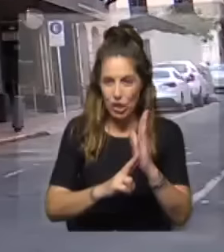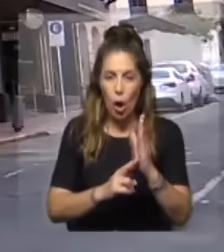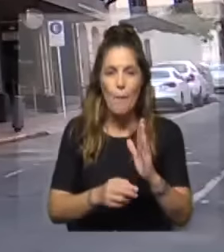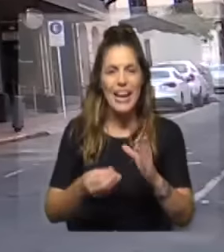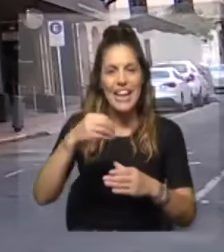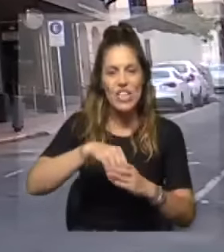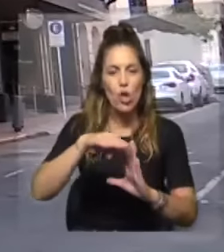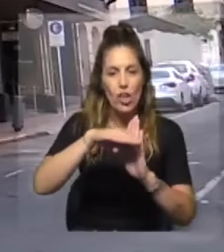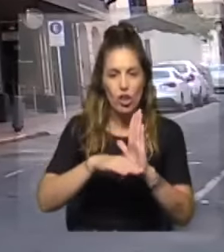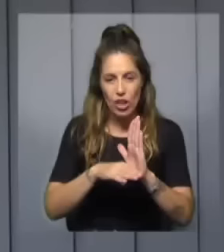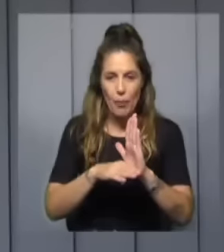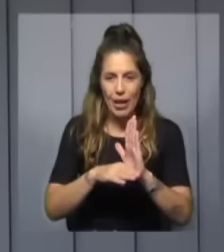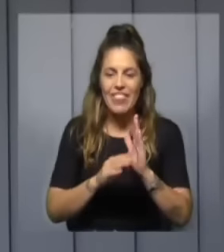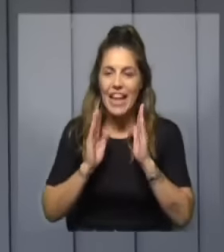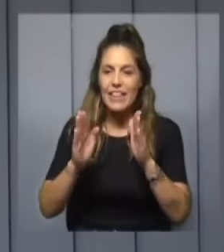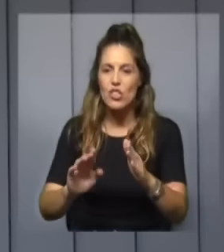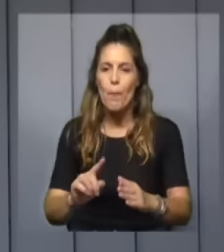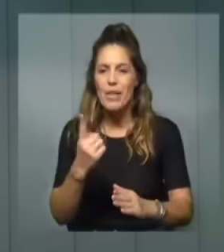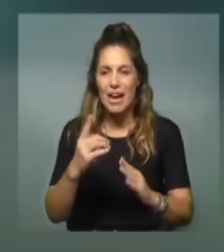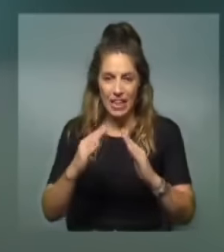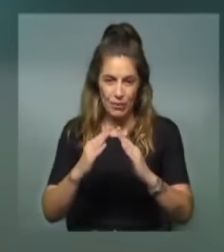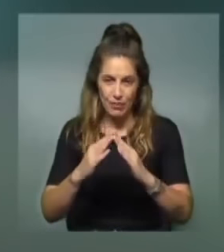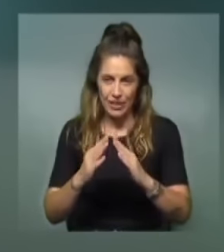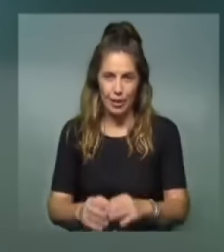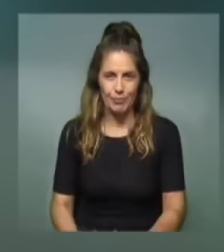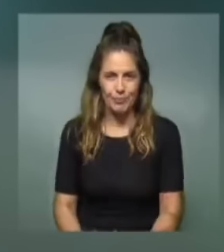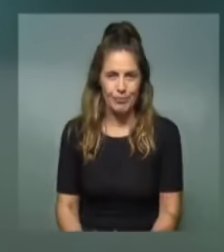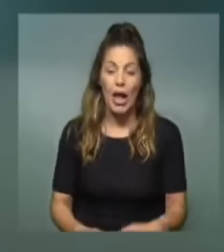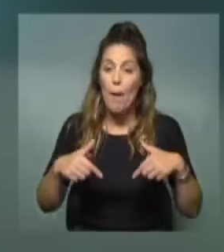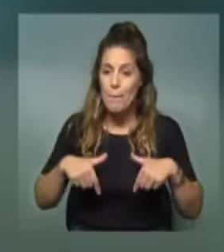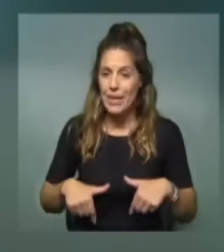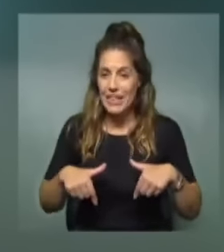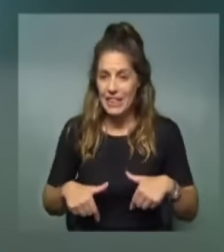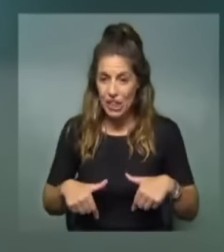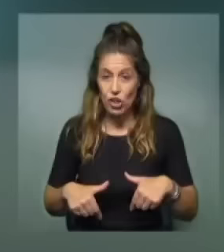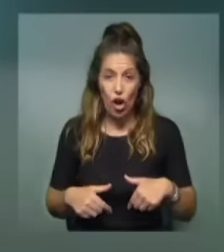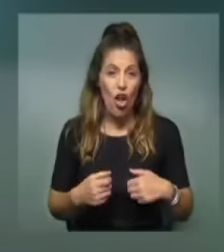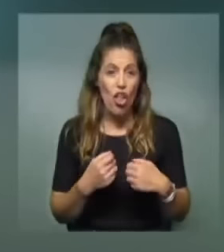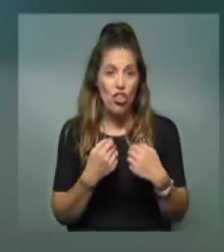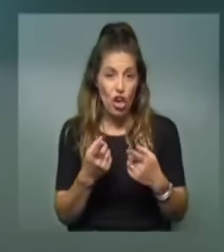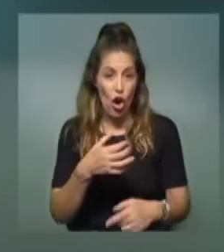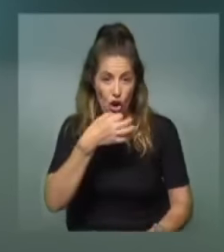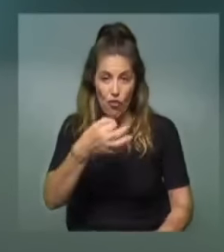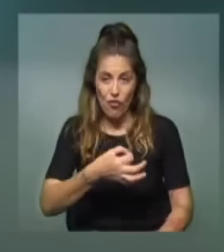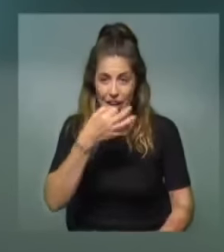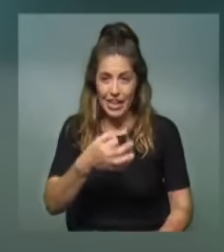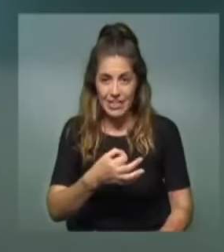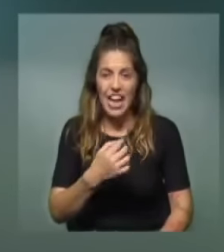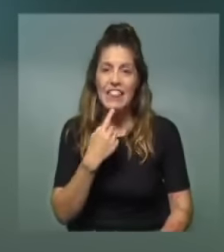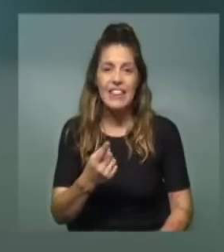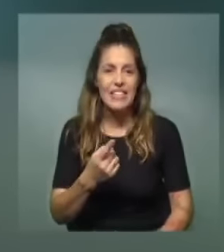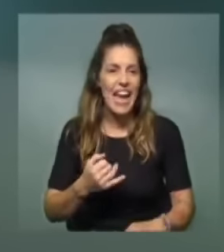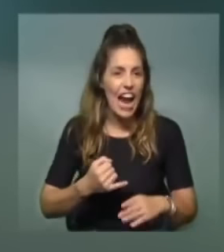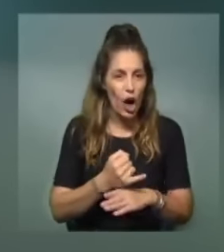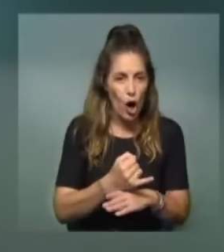programa de atención primaria habitacional el ministro Lozano dio una conferencia de prensa y textualmente dijo que hubo falencias